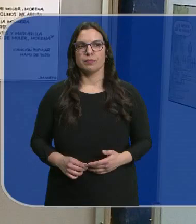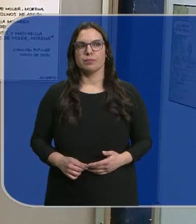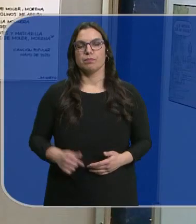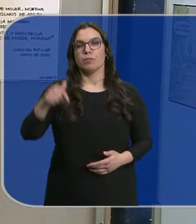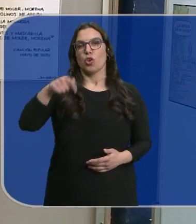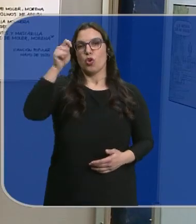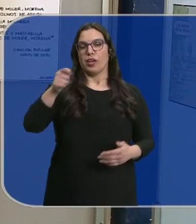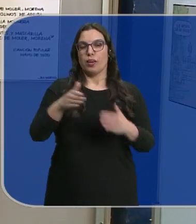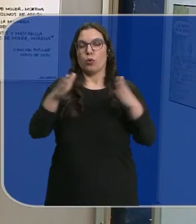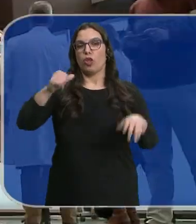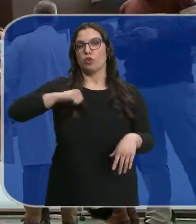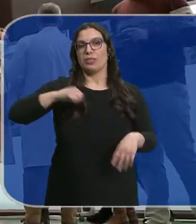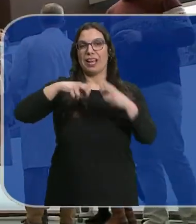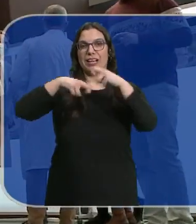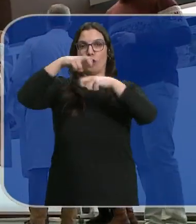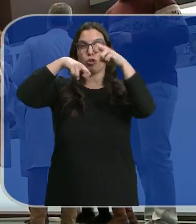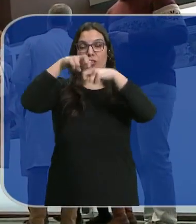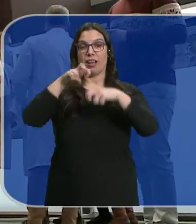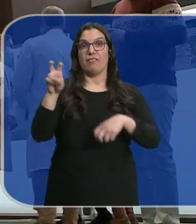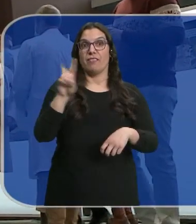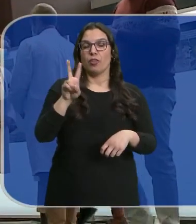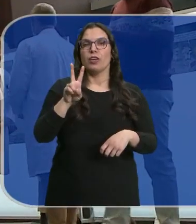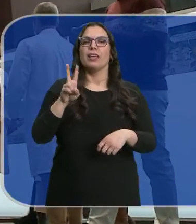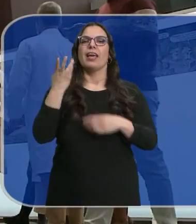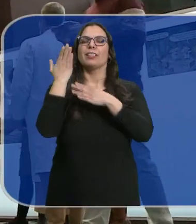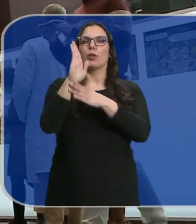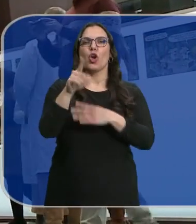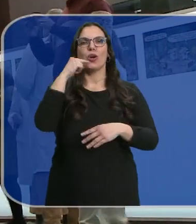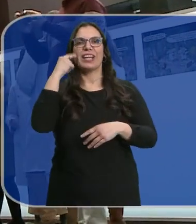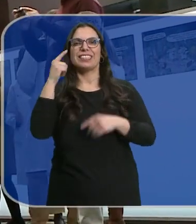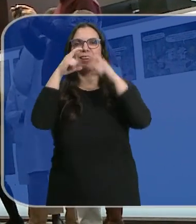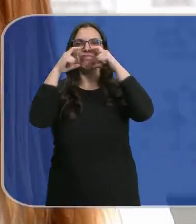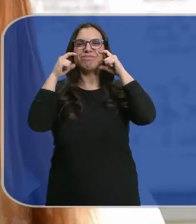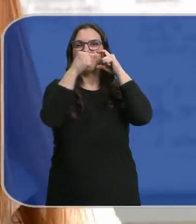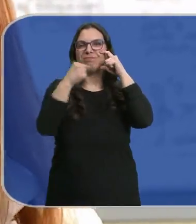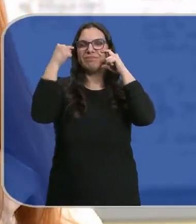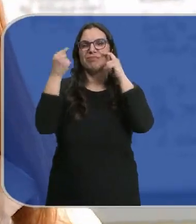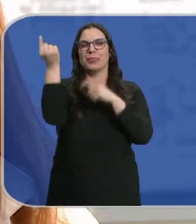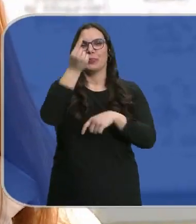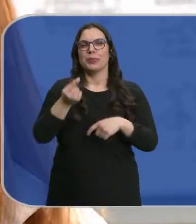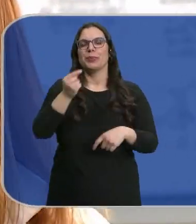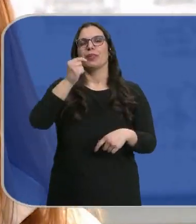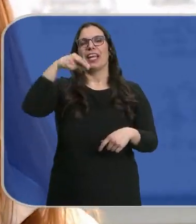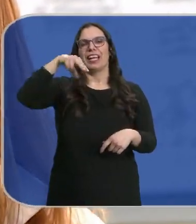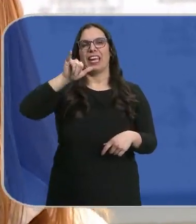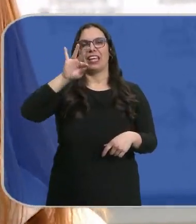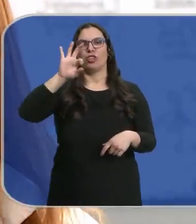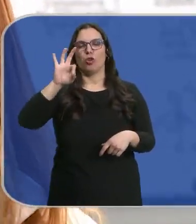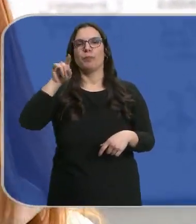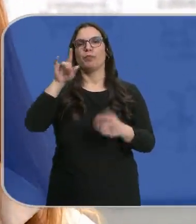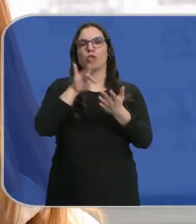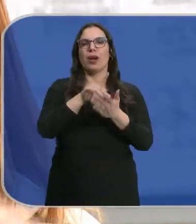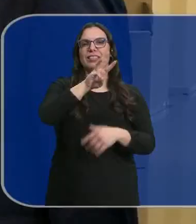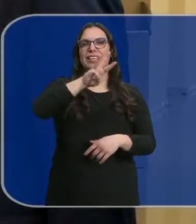Hoy se ha inaugurado en el Hospital Río Ortega de Valladolid la exposición La risa en la mascarilla, del ilustrador José María Nieto. Está compuesta